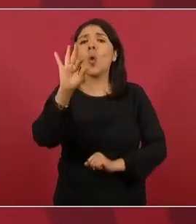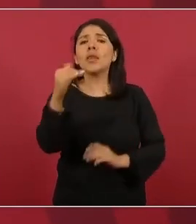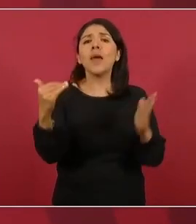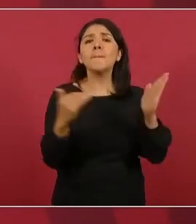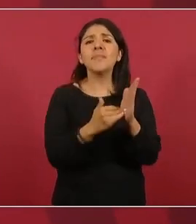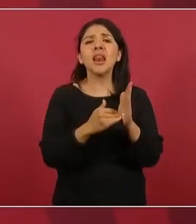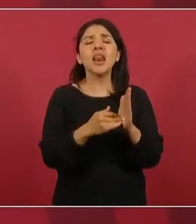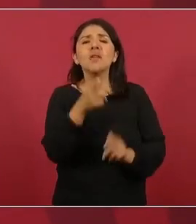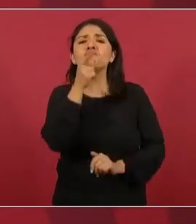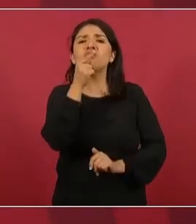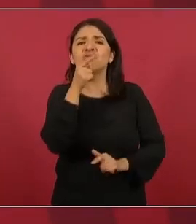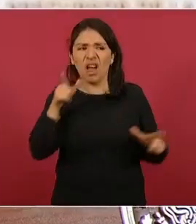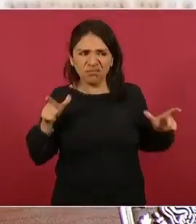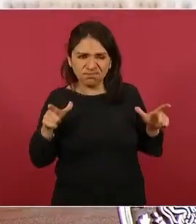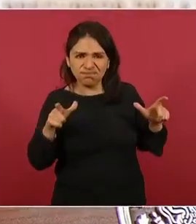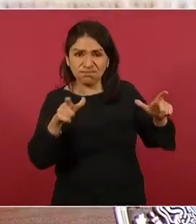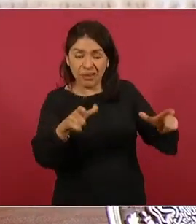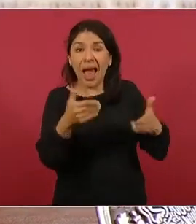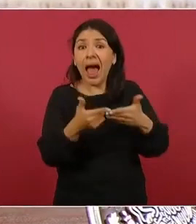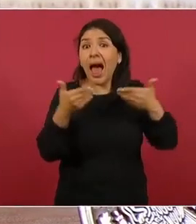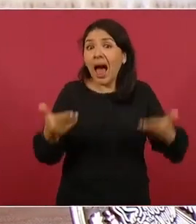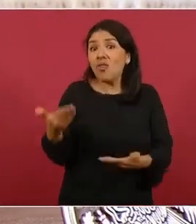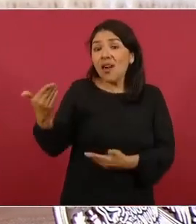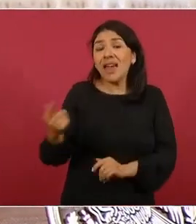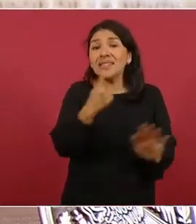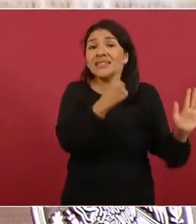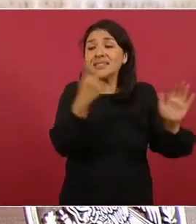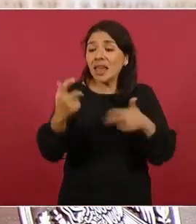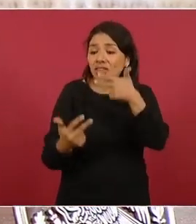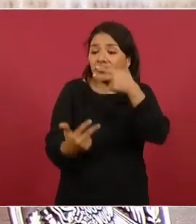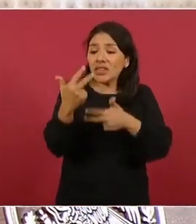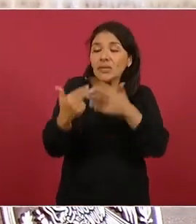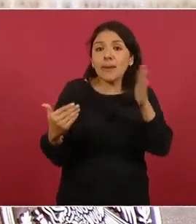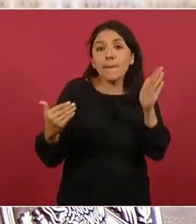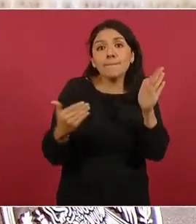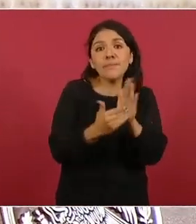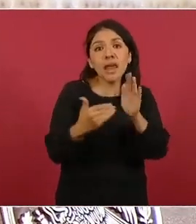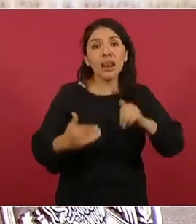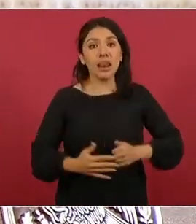elementos. Ahora hay 113,000